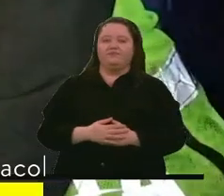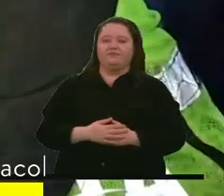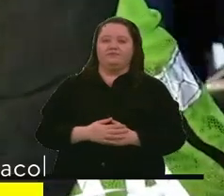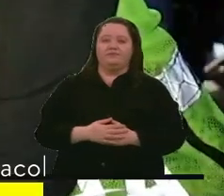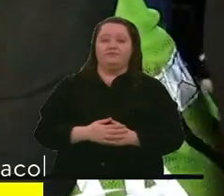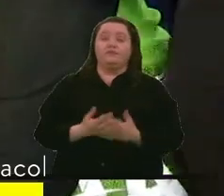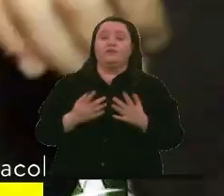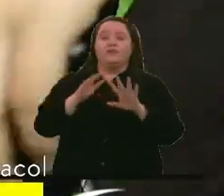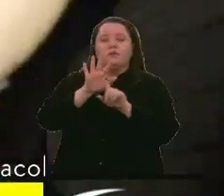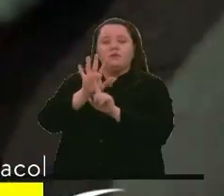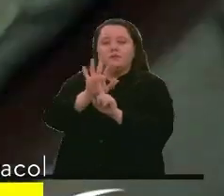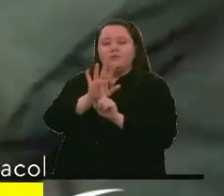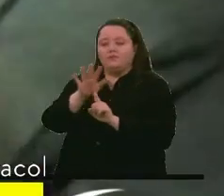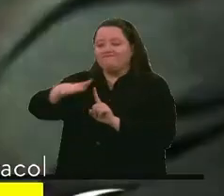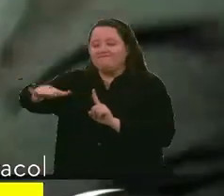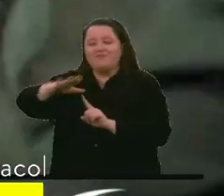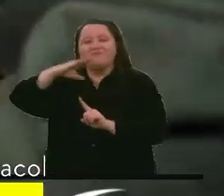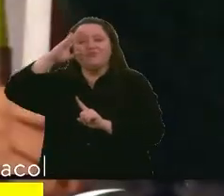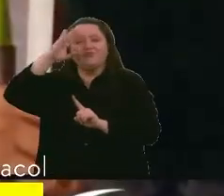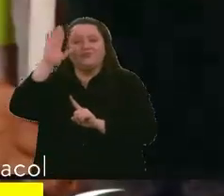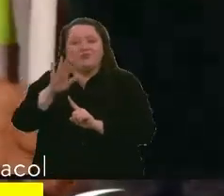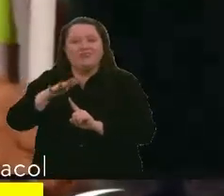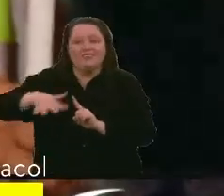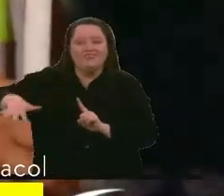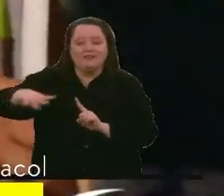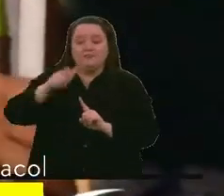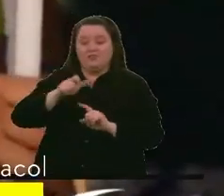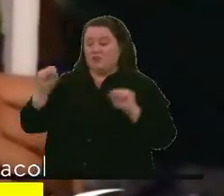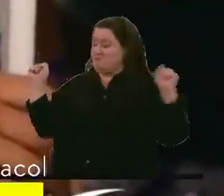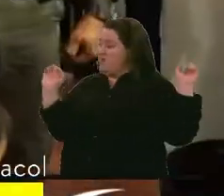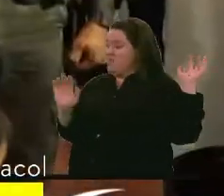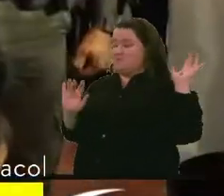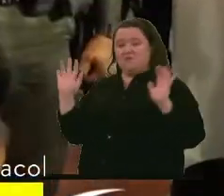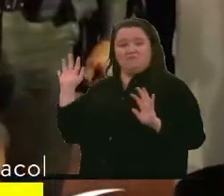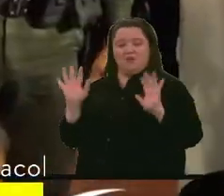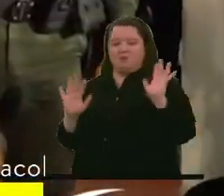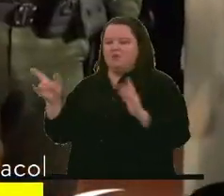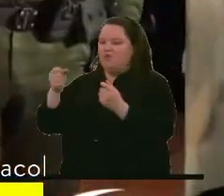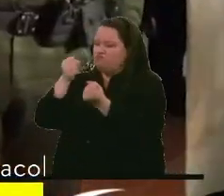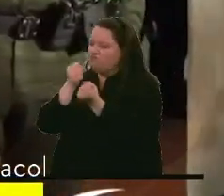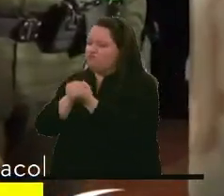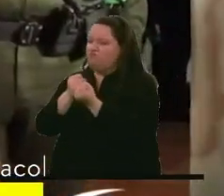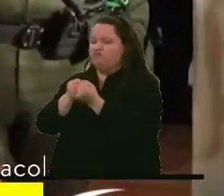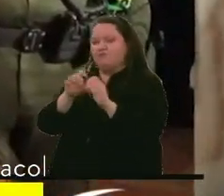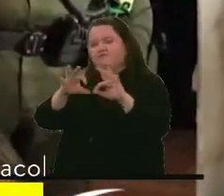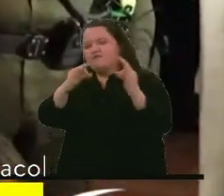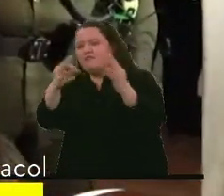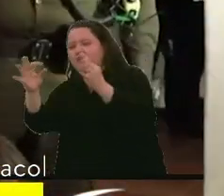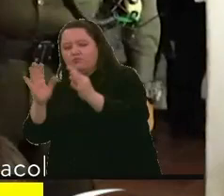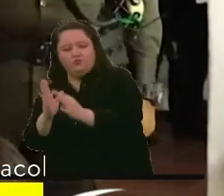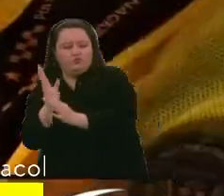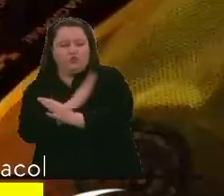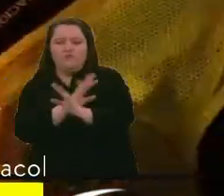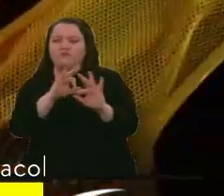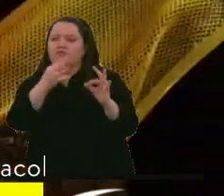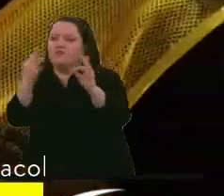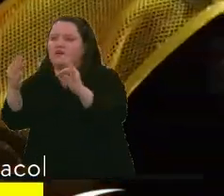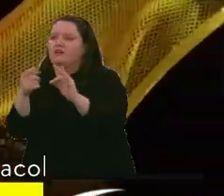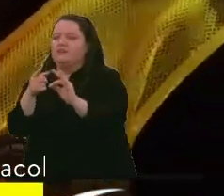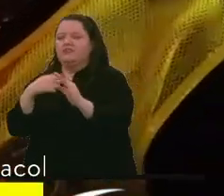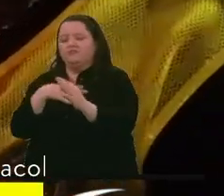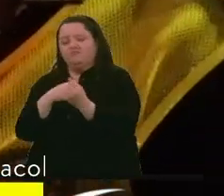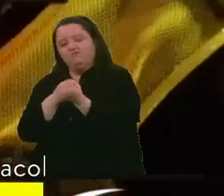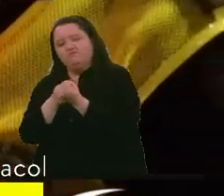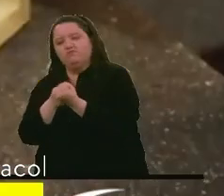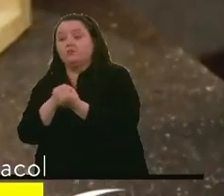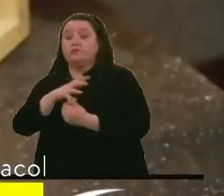En una velatón en el comando de la policía de Neiva, decenas de personas se dieron cita para mostrar su apoyo y fraternidad con las familias de los uniformados asesinados. En las